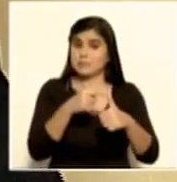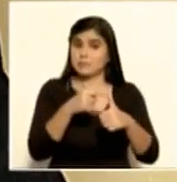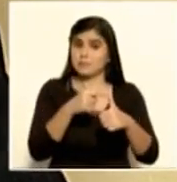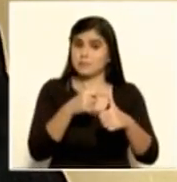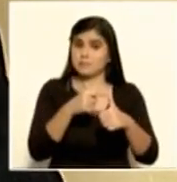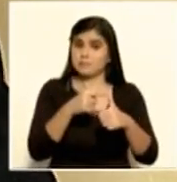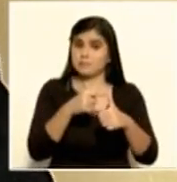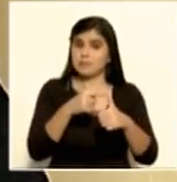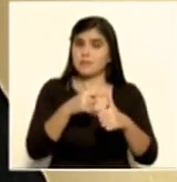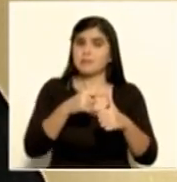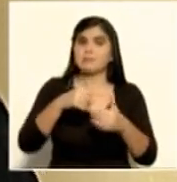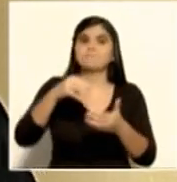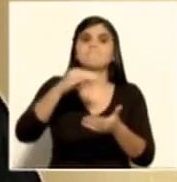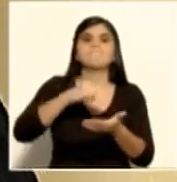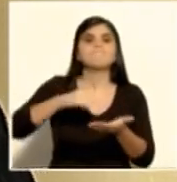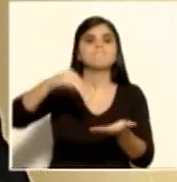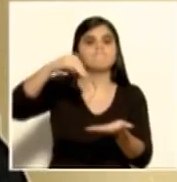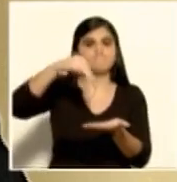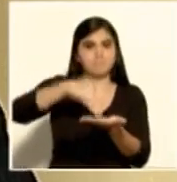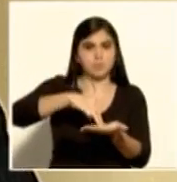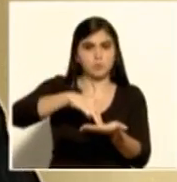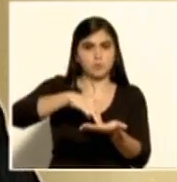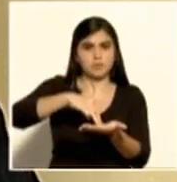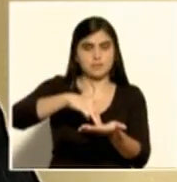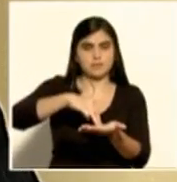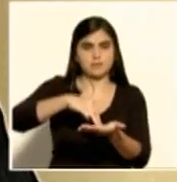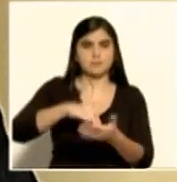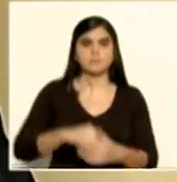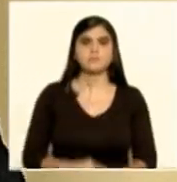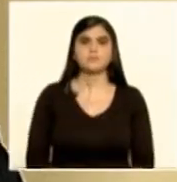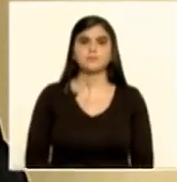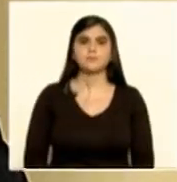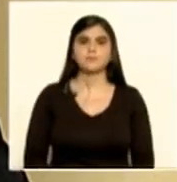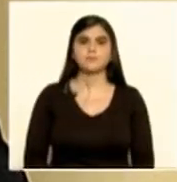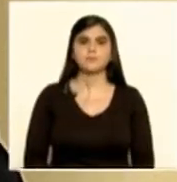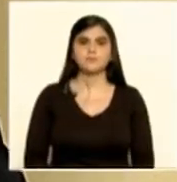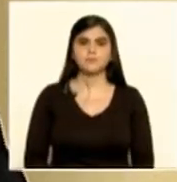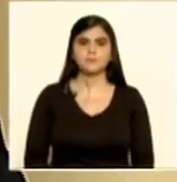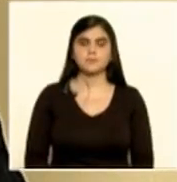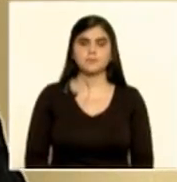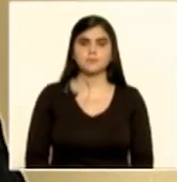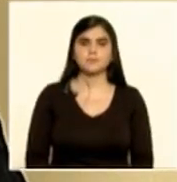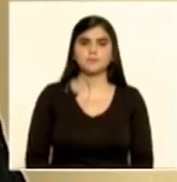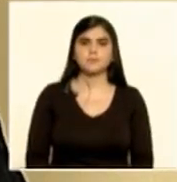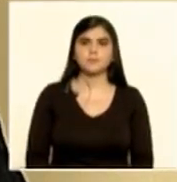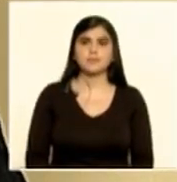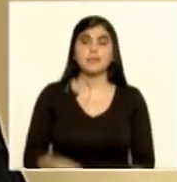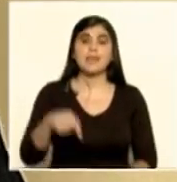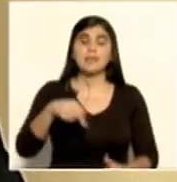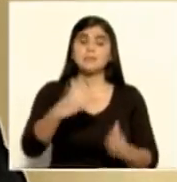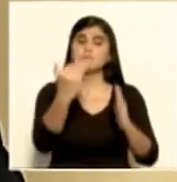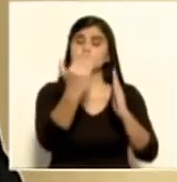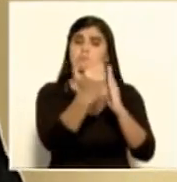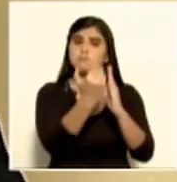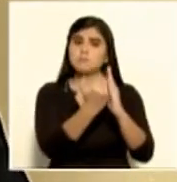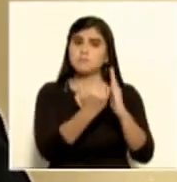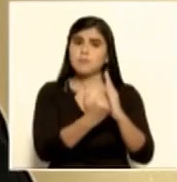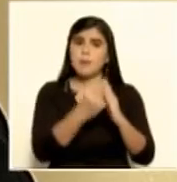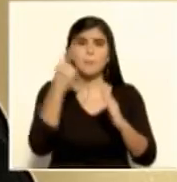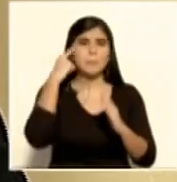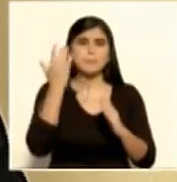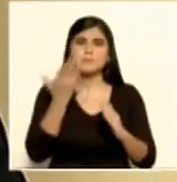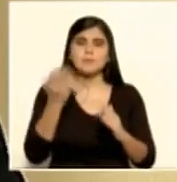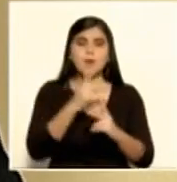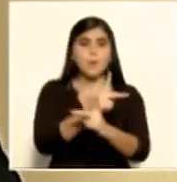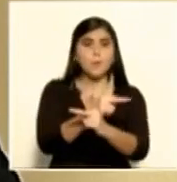región central y el gran área metropolitana. Estas son las indicaciones para